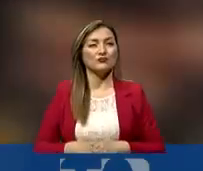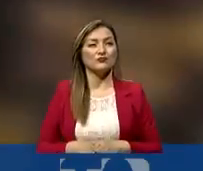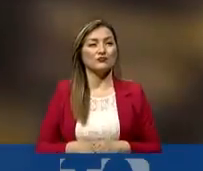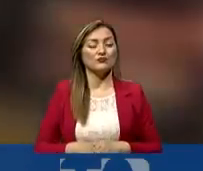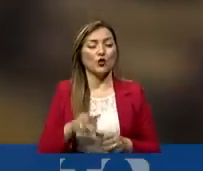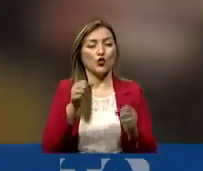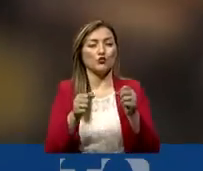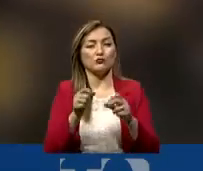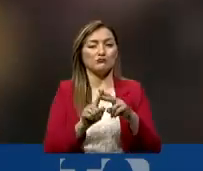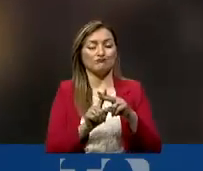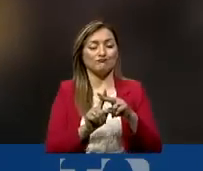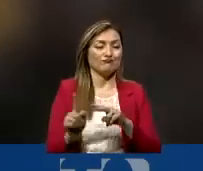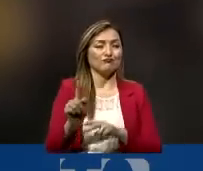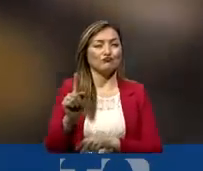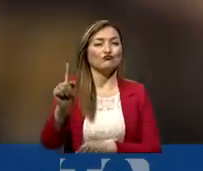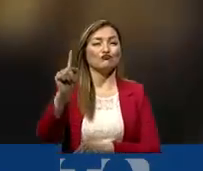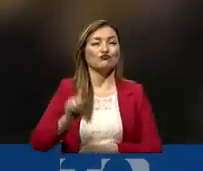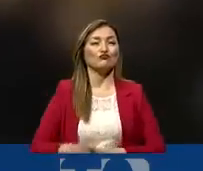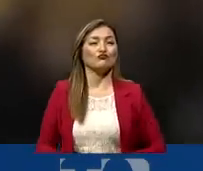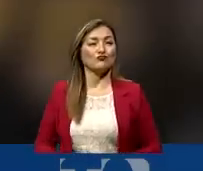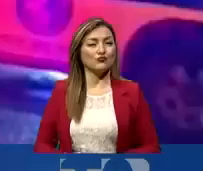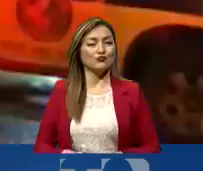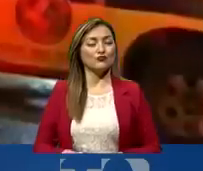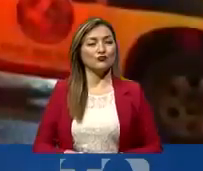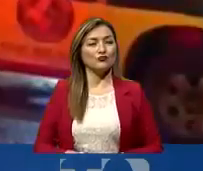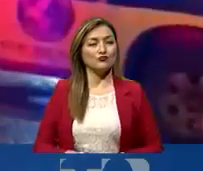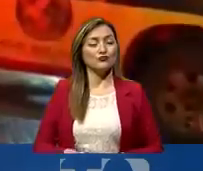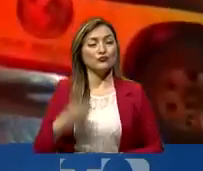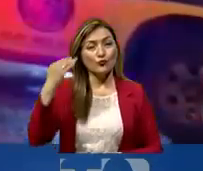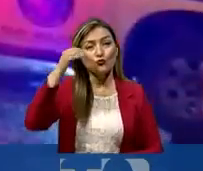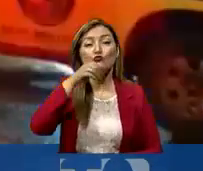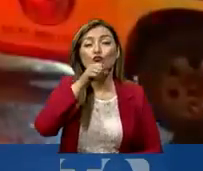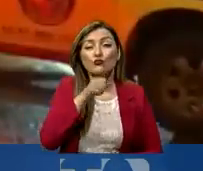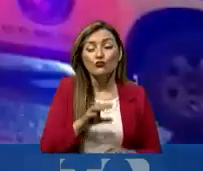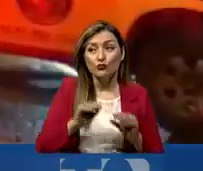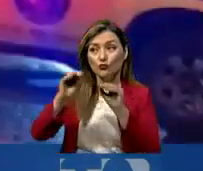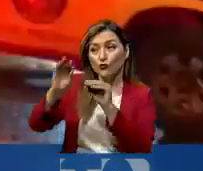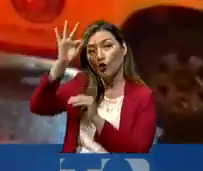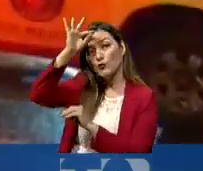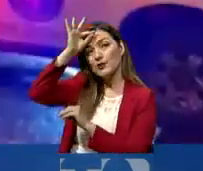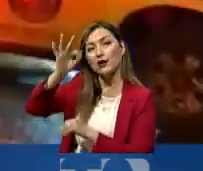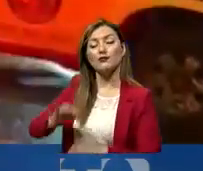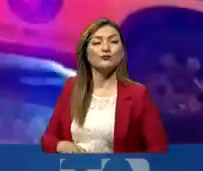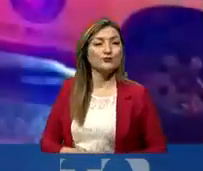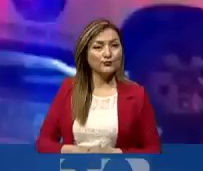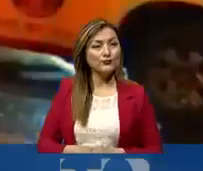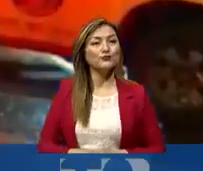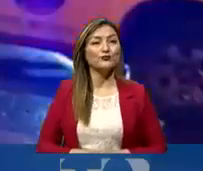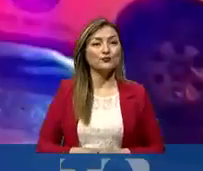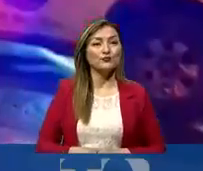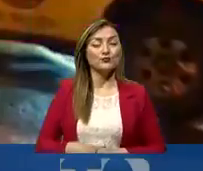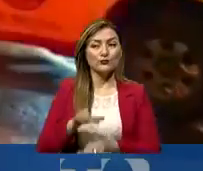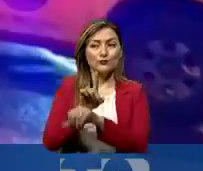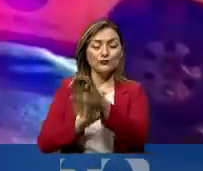conductor dejó el lugar. El adulto mayor fue transportado a una casa asistencial para la